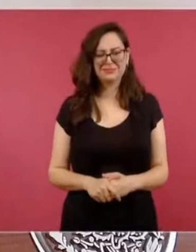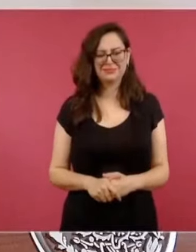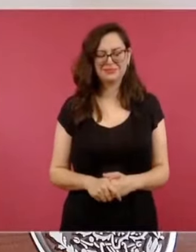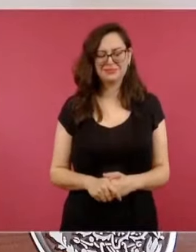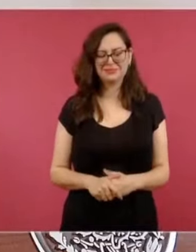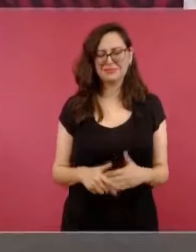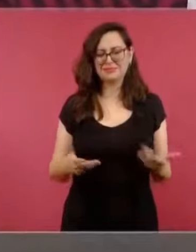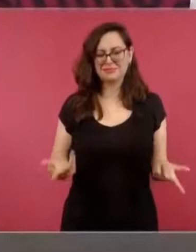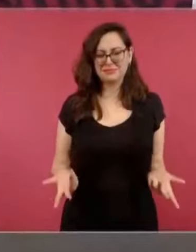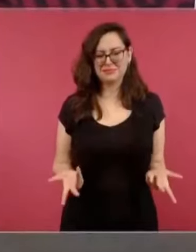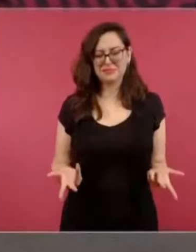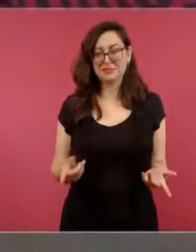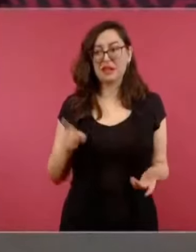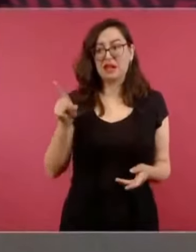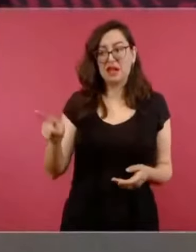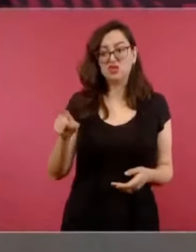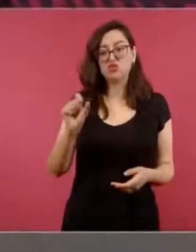cuestionar a la presidenta